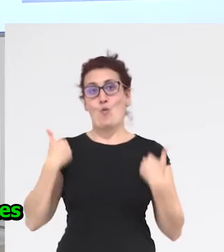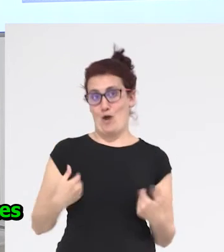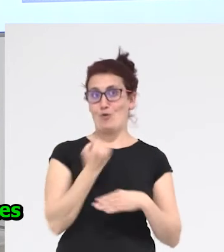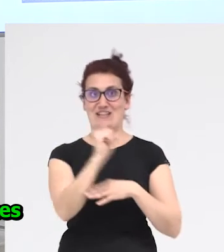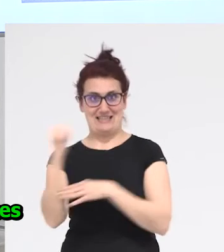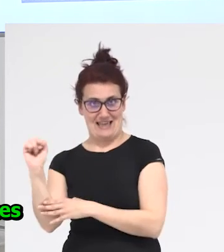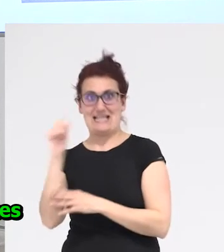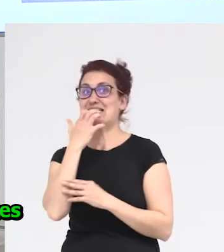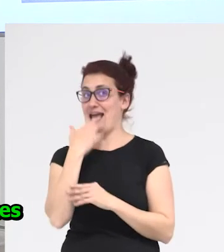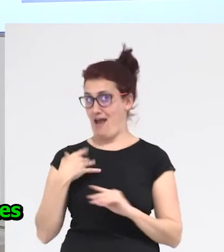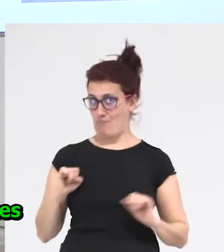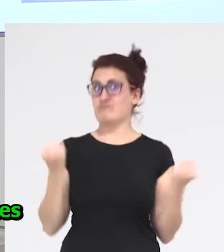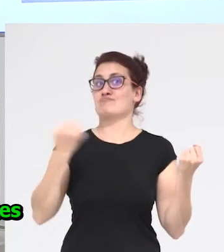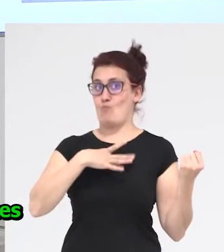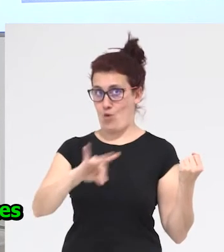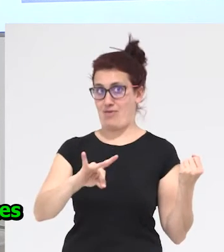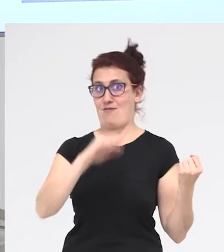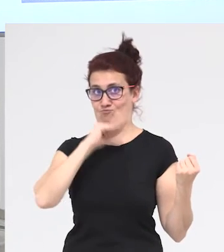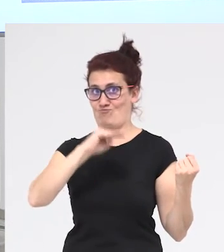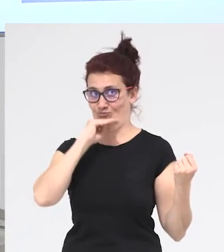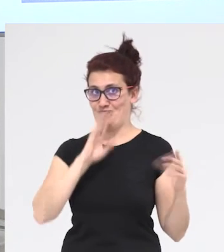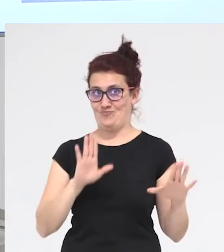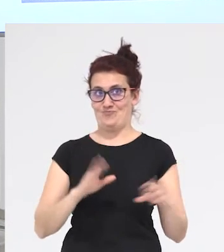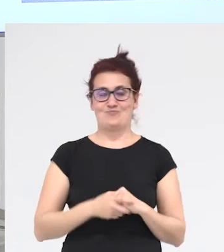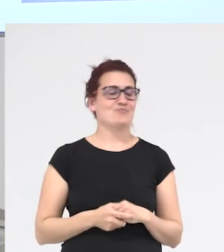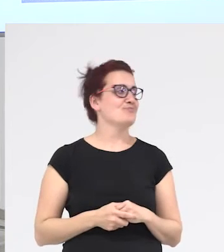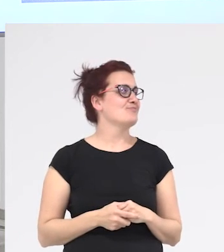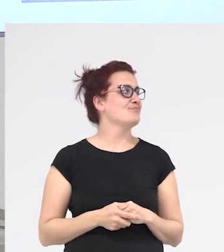disidentes que se pueden enfadar mucho. Y